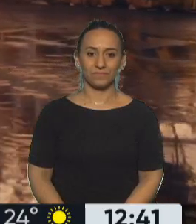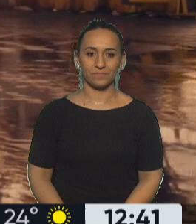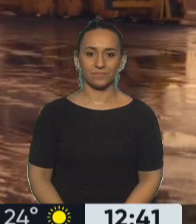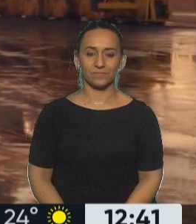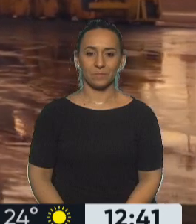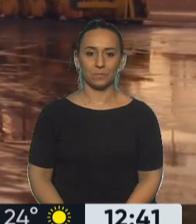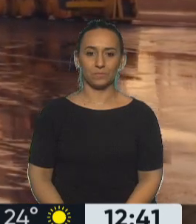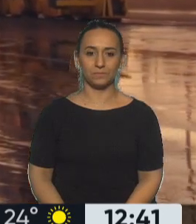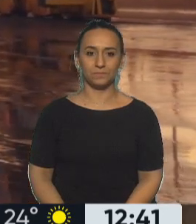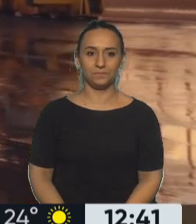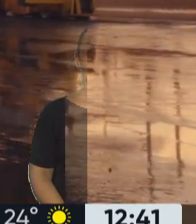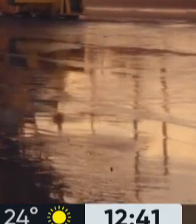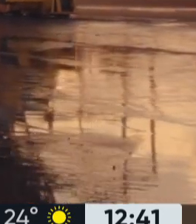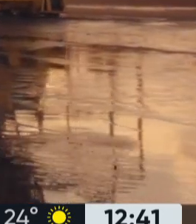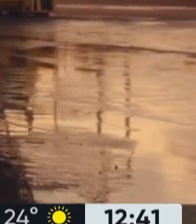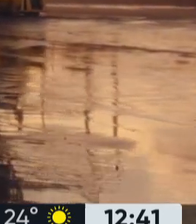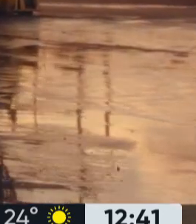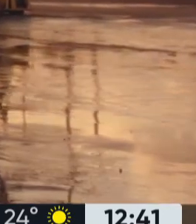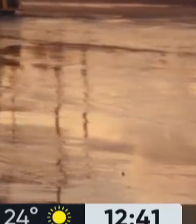Nieve de día,